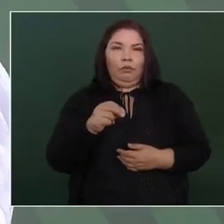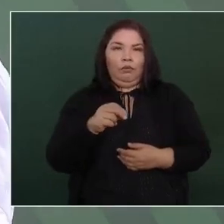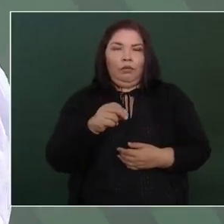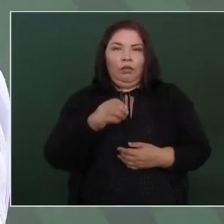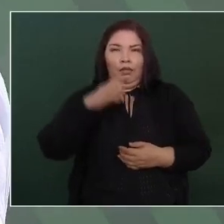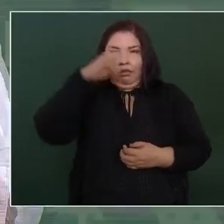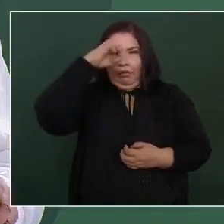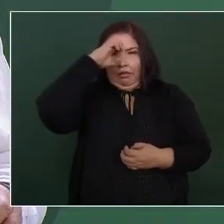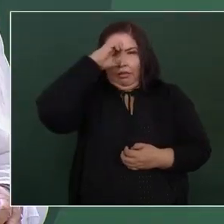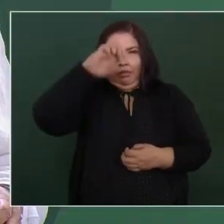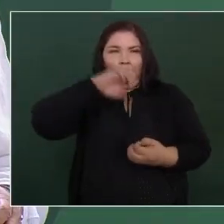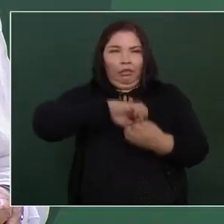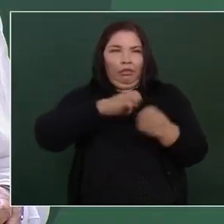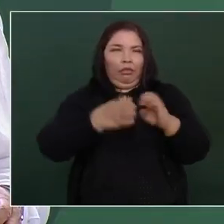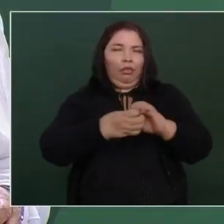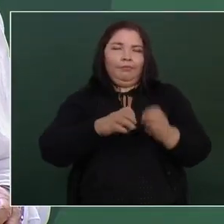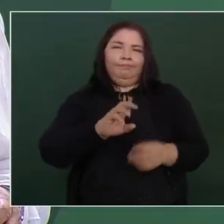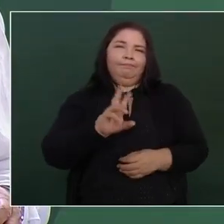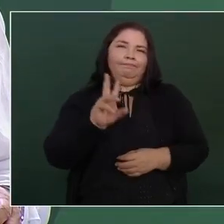enemigos a destruir,